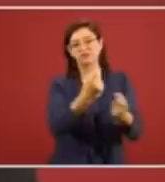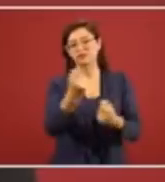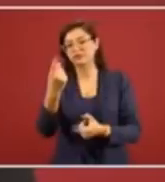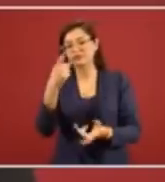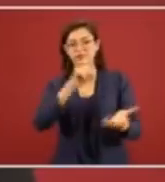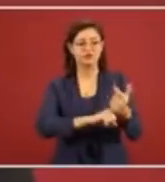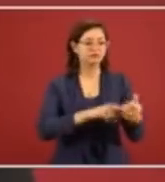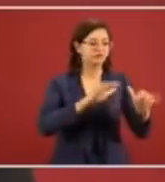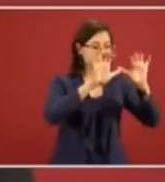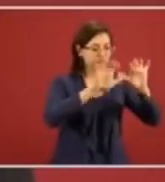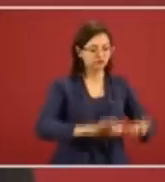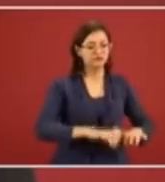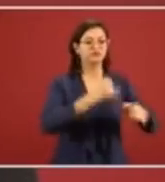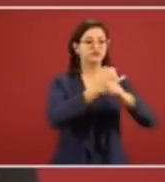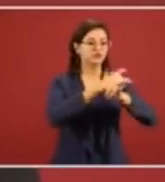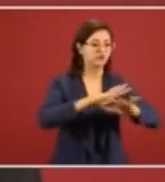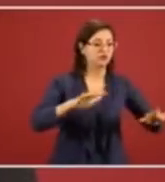articulistas,